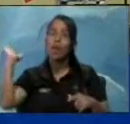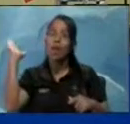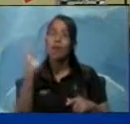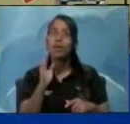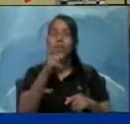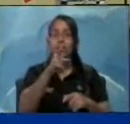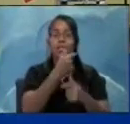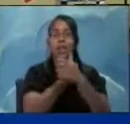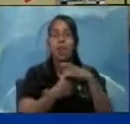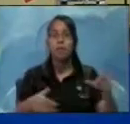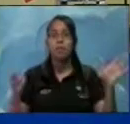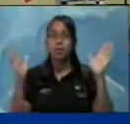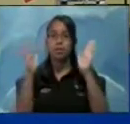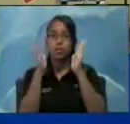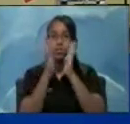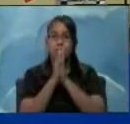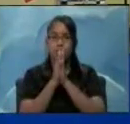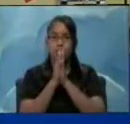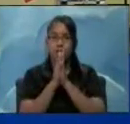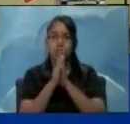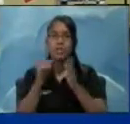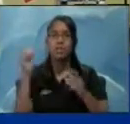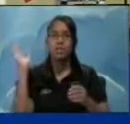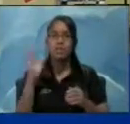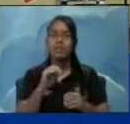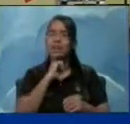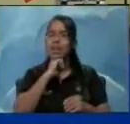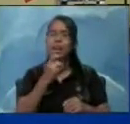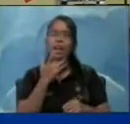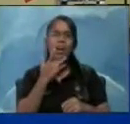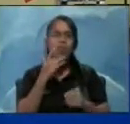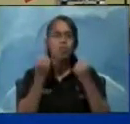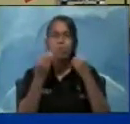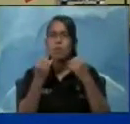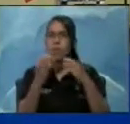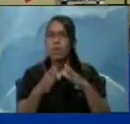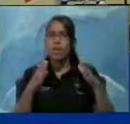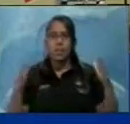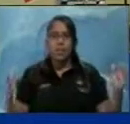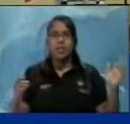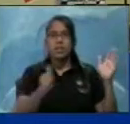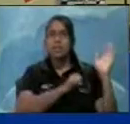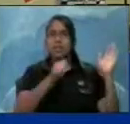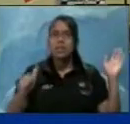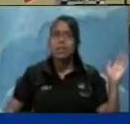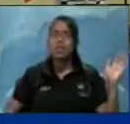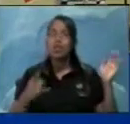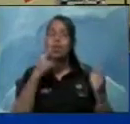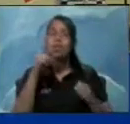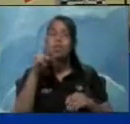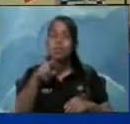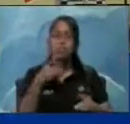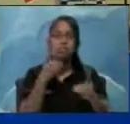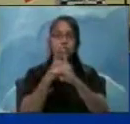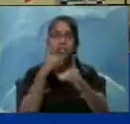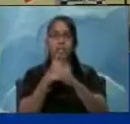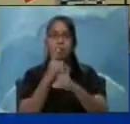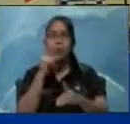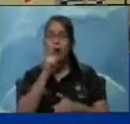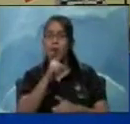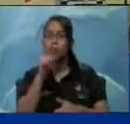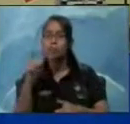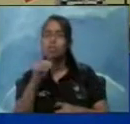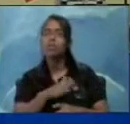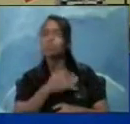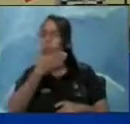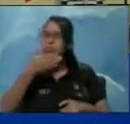Espíritu Santo Oiga eso es algo muy grande el señor les dijo a sus discípulos a ustedes les